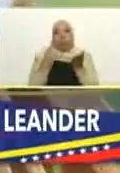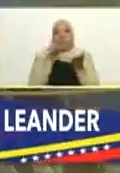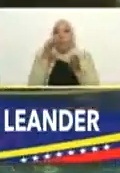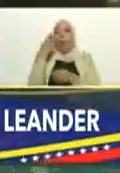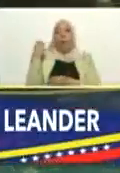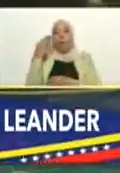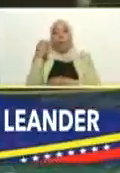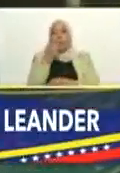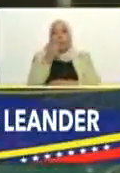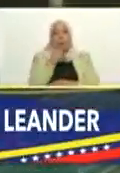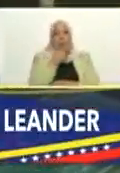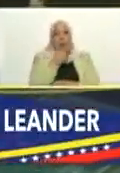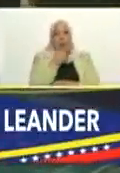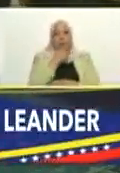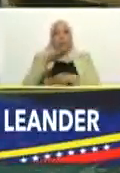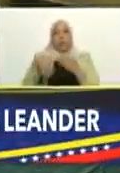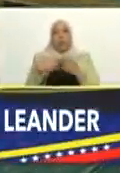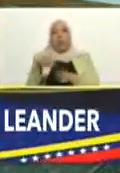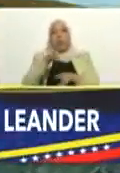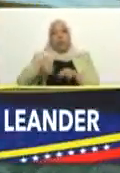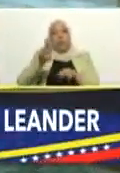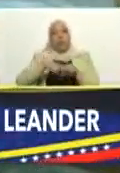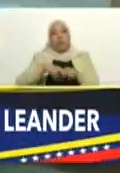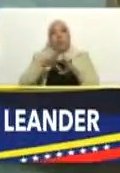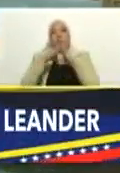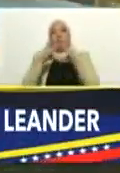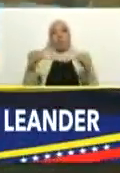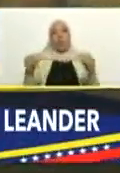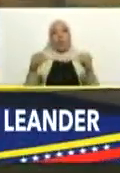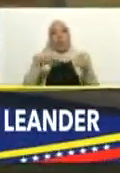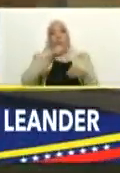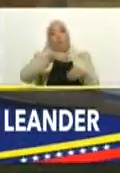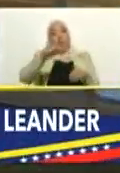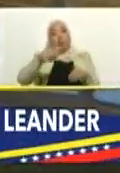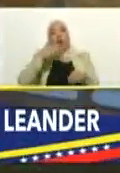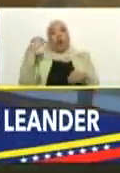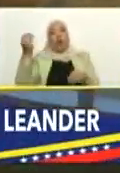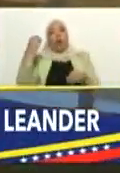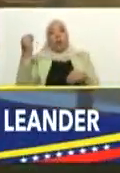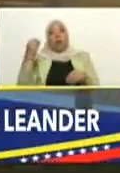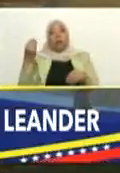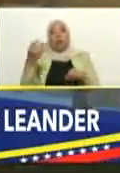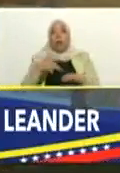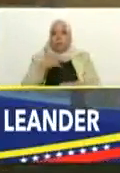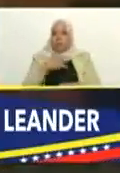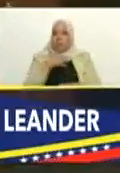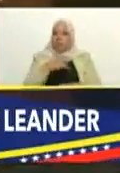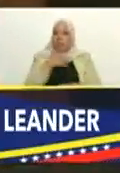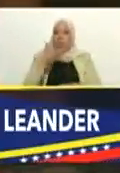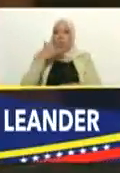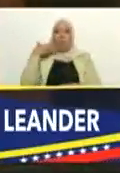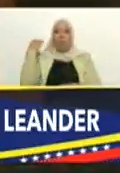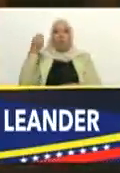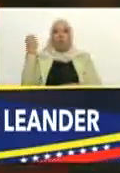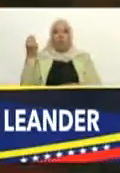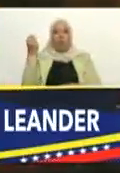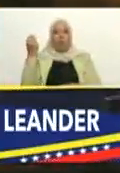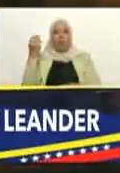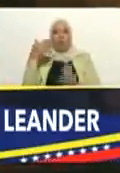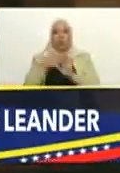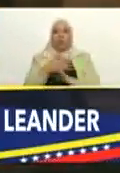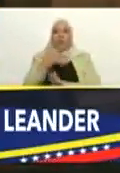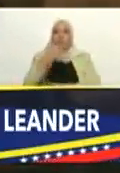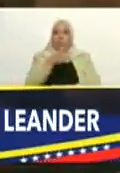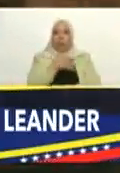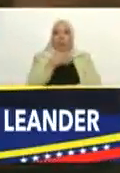experiencia maravillosa para todos los niños, para todas las niñas, para toda la juventud, para que se sientan orgullosas y orgullosos de